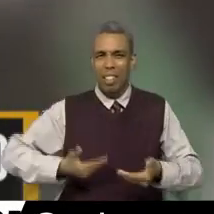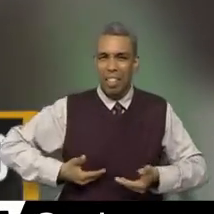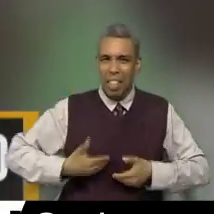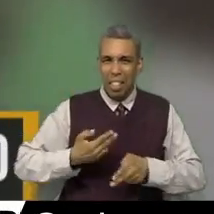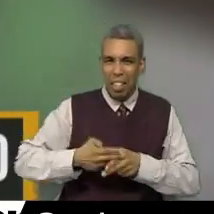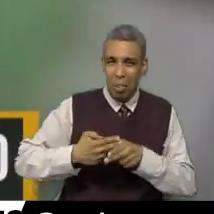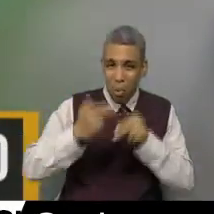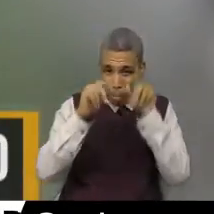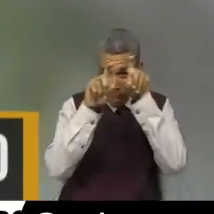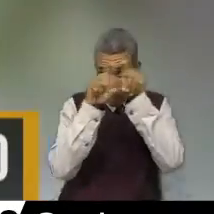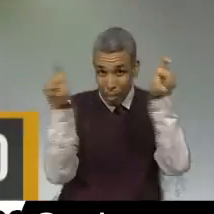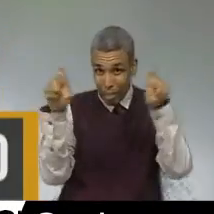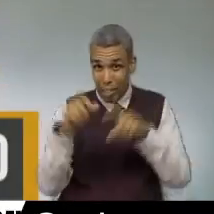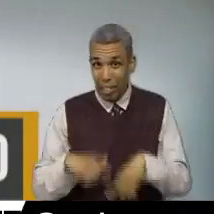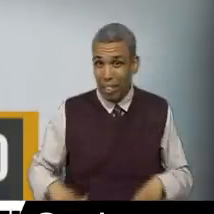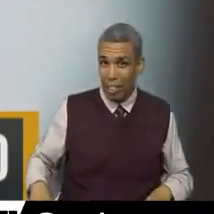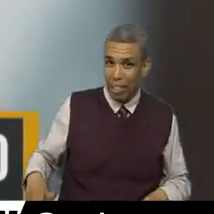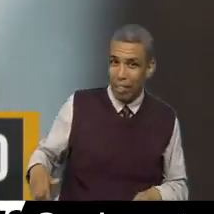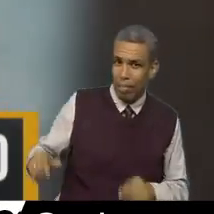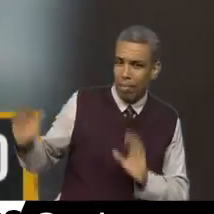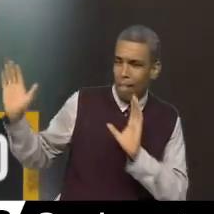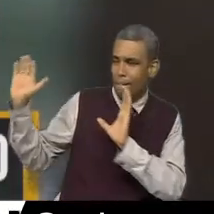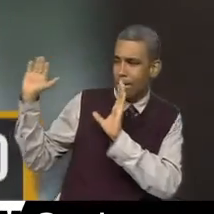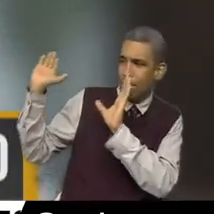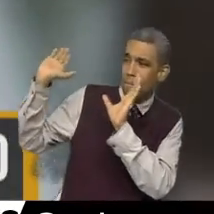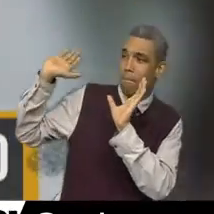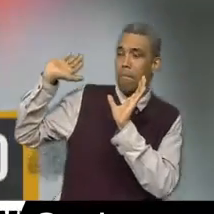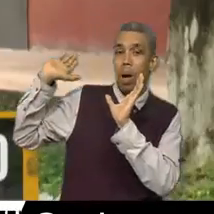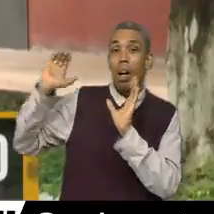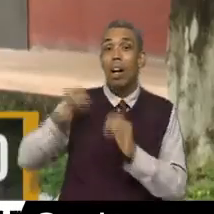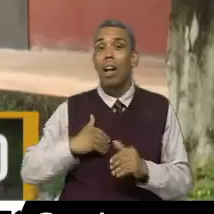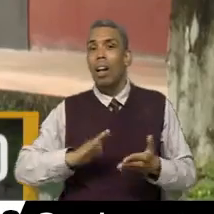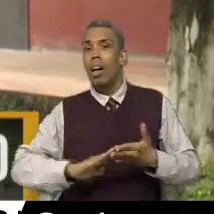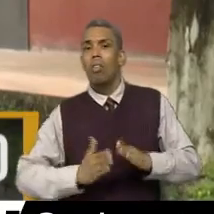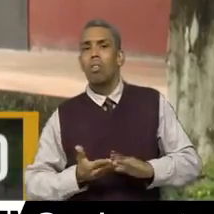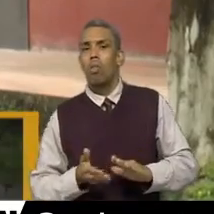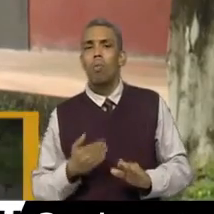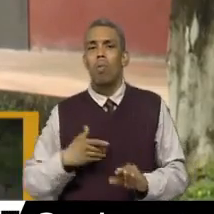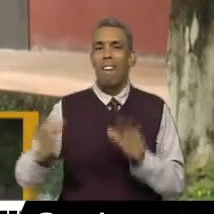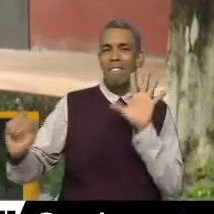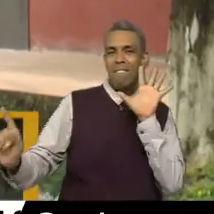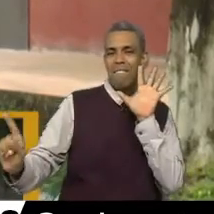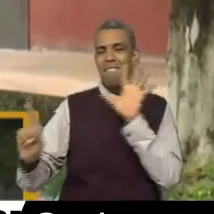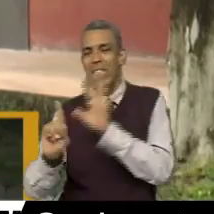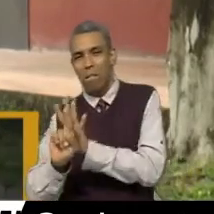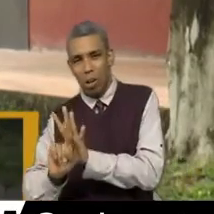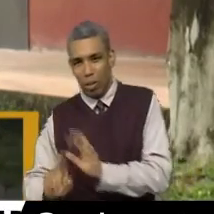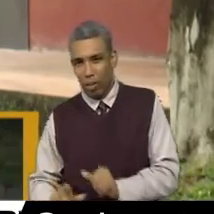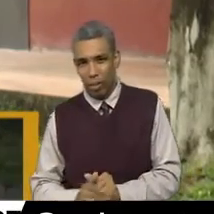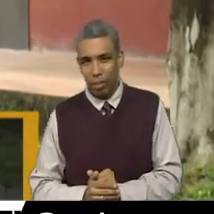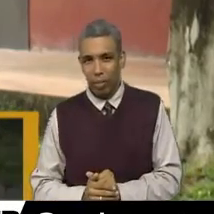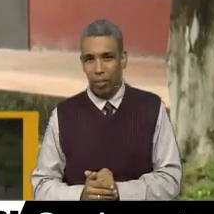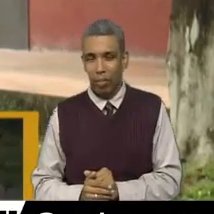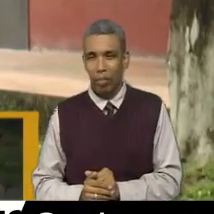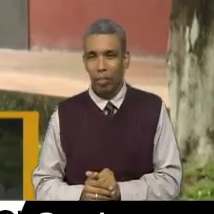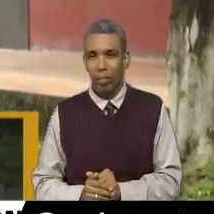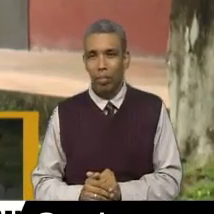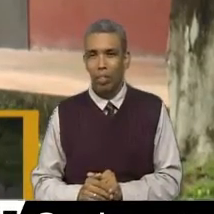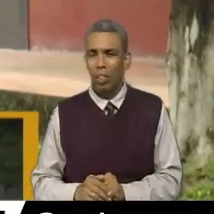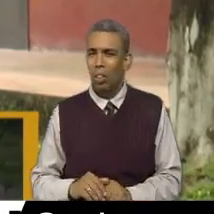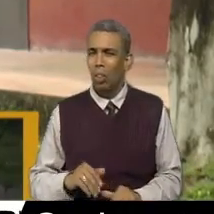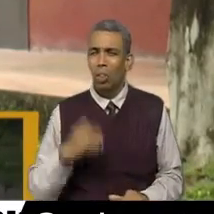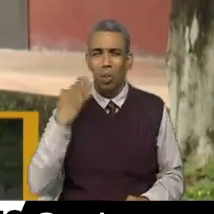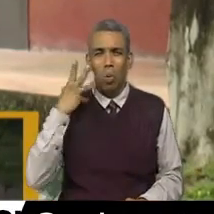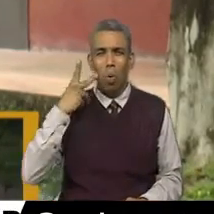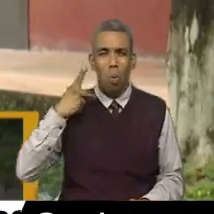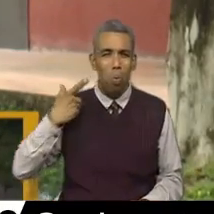es sorprendido por la comunidad, que impide que se la lleve. Prácticamente todos los días están robándonos,